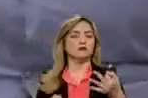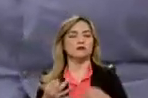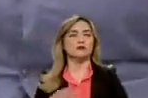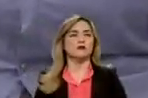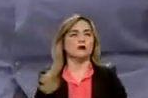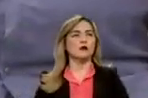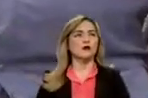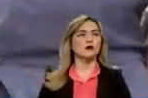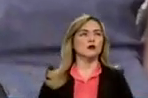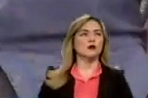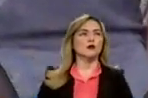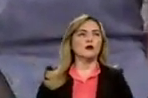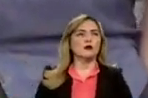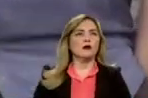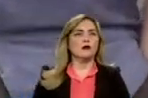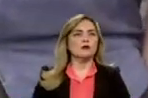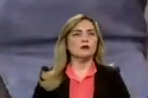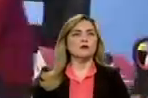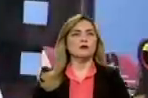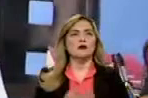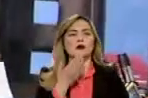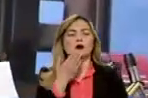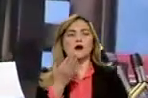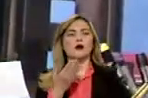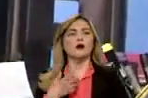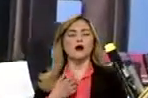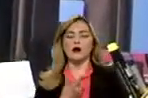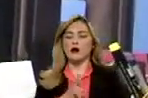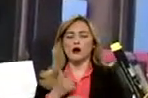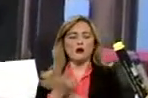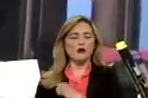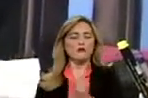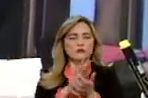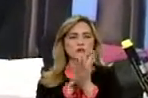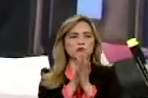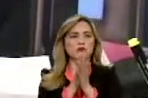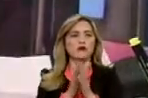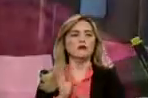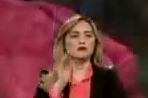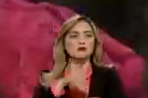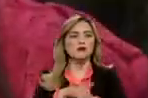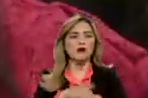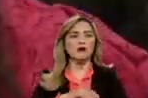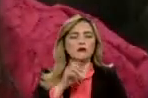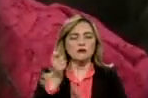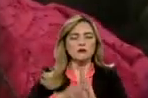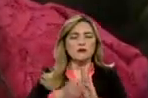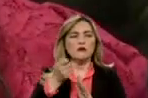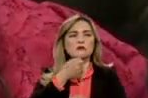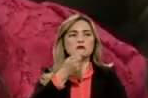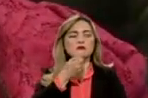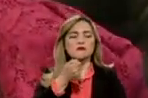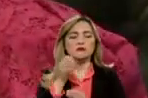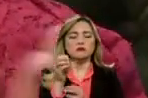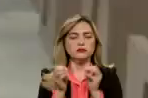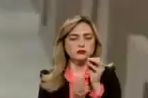No es posible que este tipo de actos queden impunidad. Y ya en la tarde la jueza Heidi Borja Hernández dio una rueda de prensa en el despacho de su abogado. Aseguró que su accionar